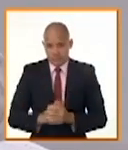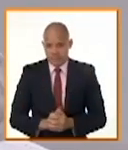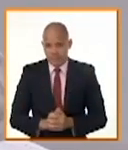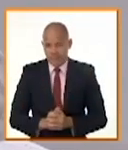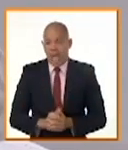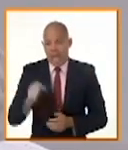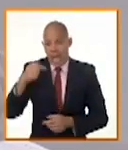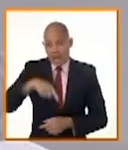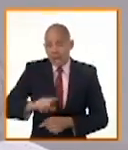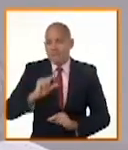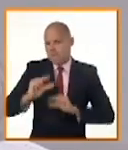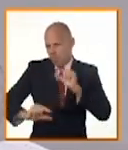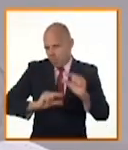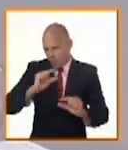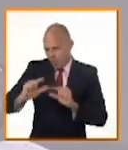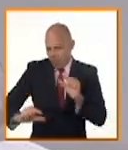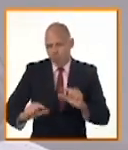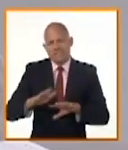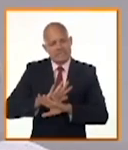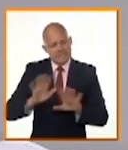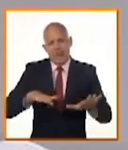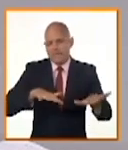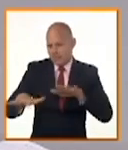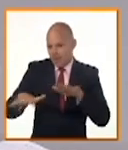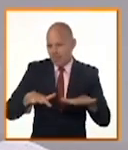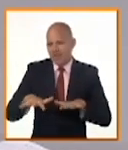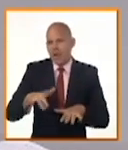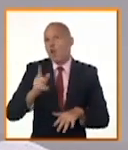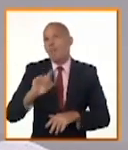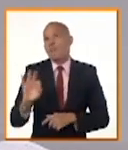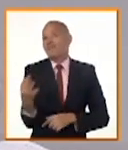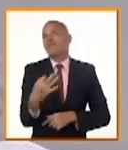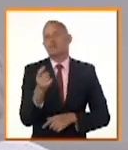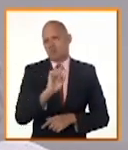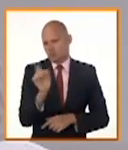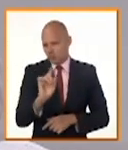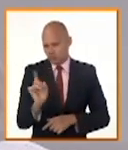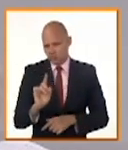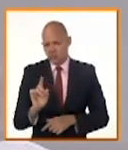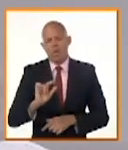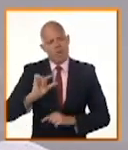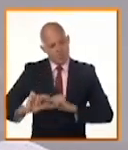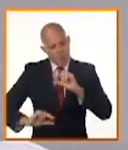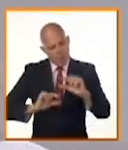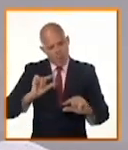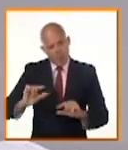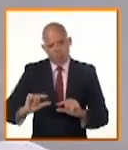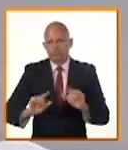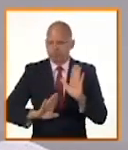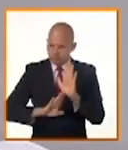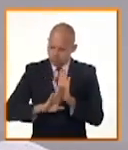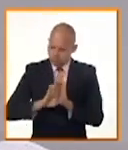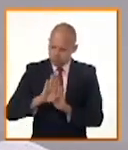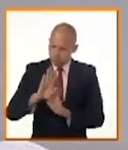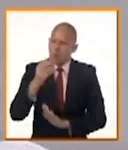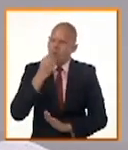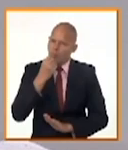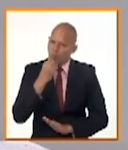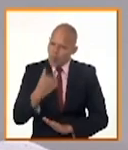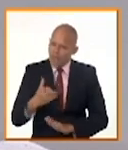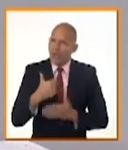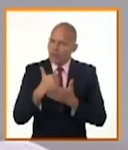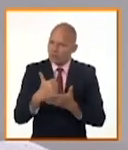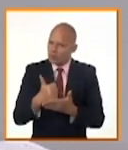inclusión financiera con nuestros virtudes y con nuestros defectos pero ir avanzando paulatinamente paso a paso